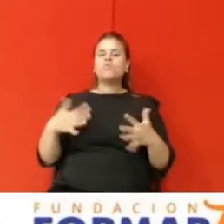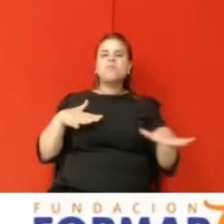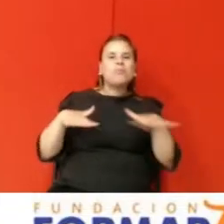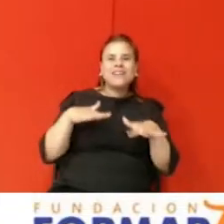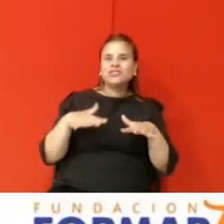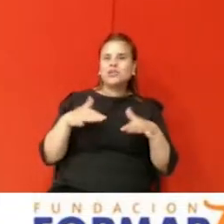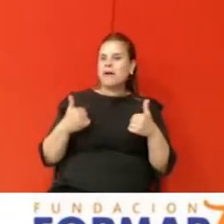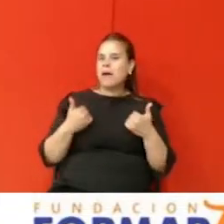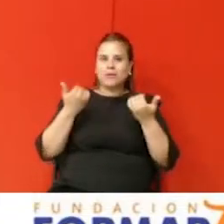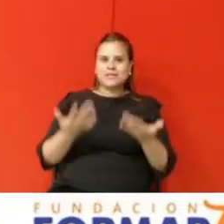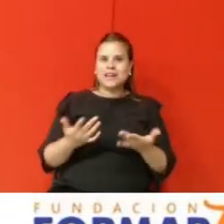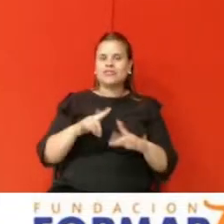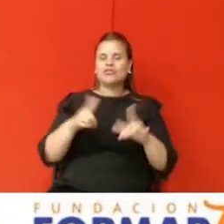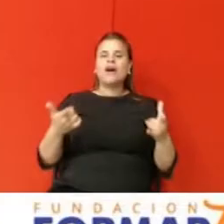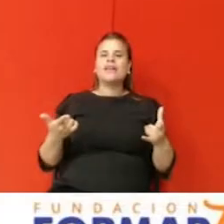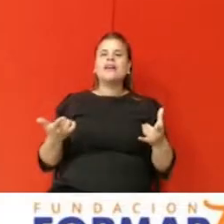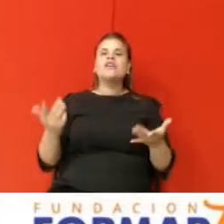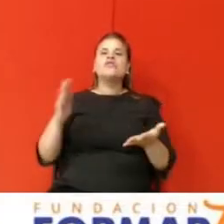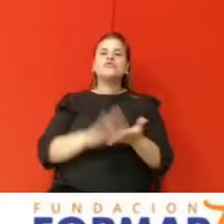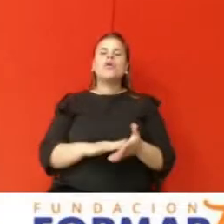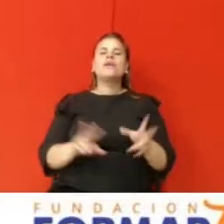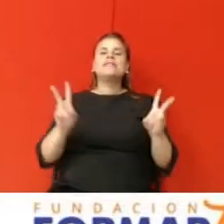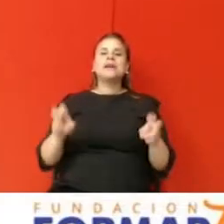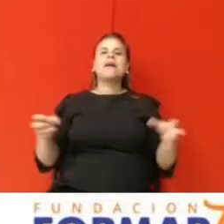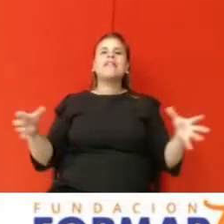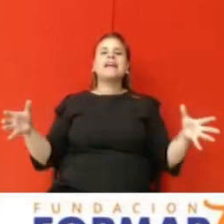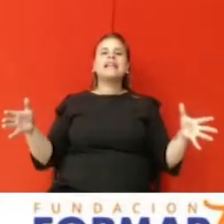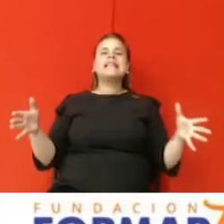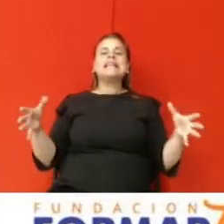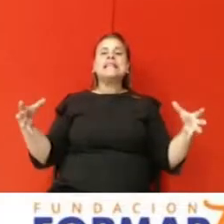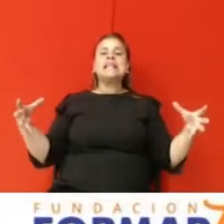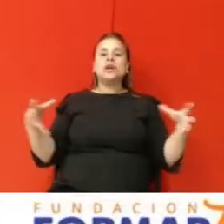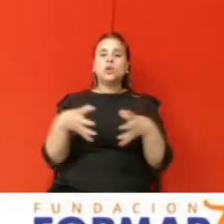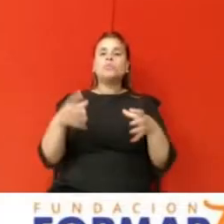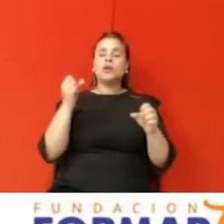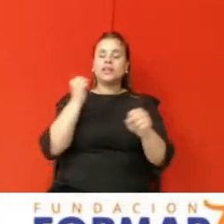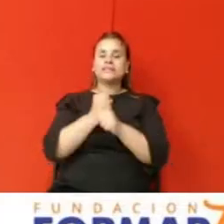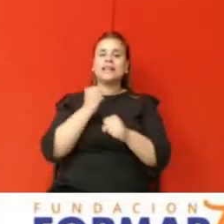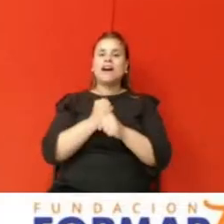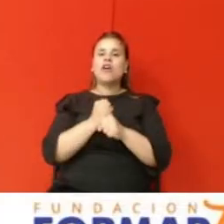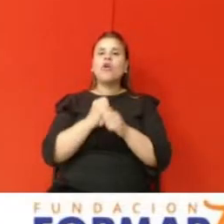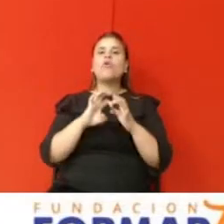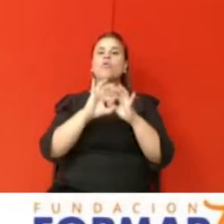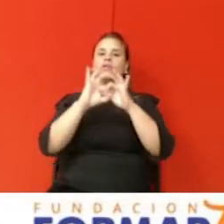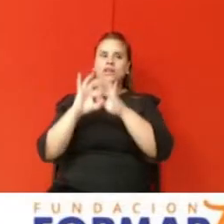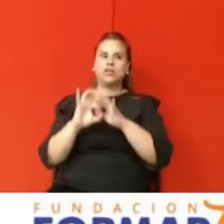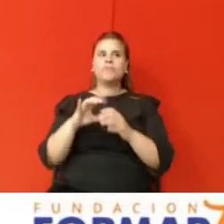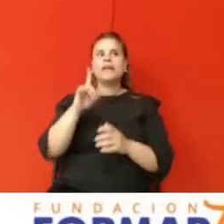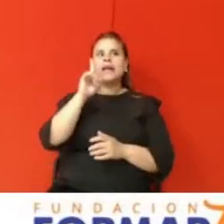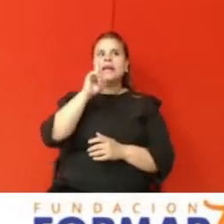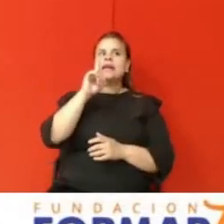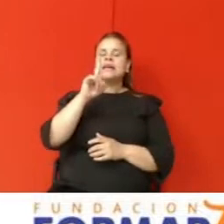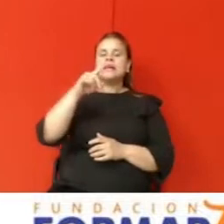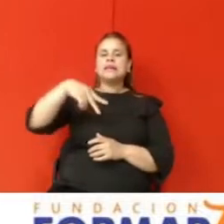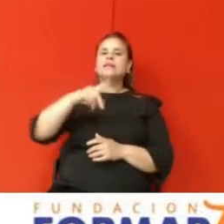que es el trabajo interdisciplinario. Y el trabajo interdisciplinario consta